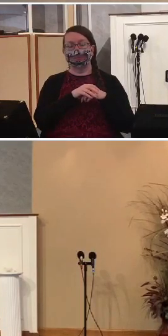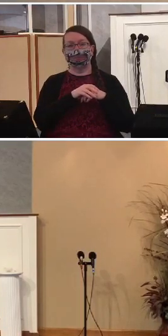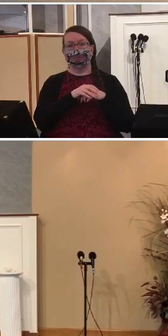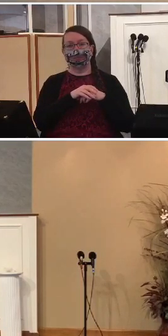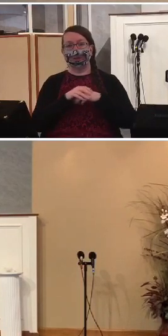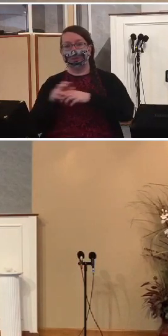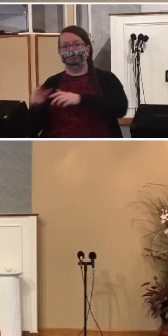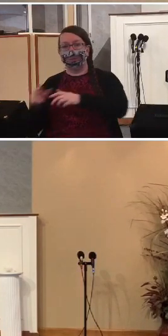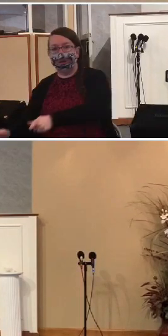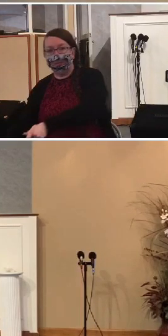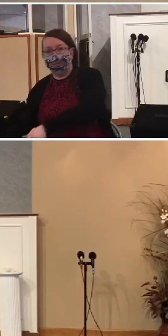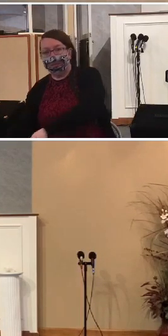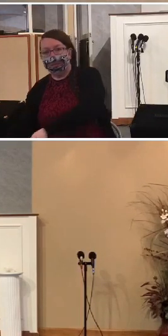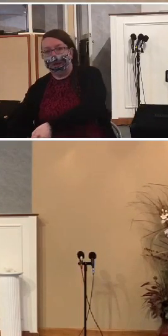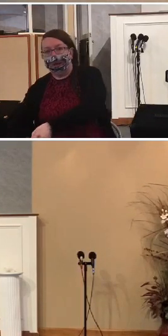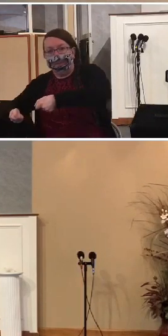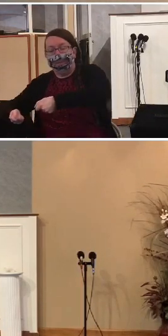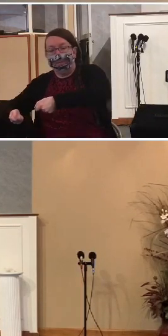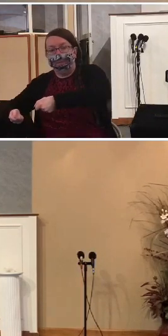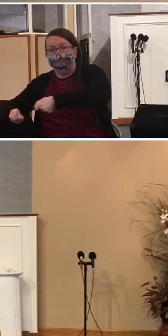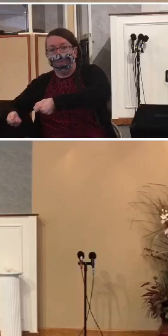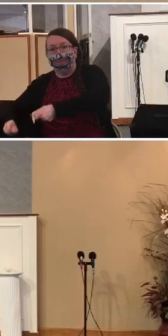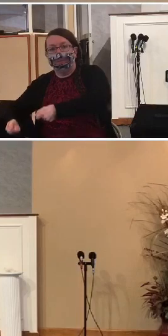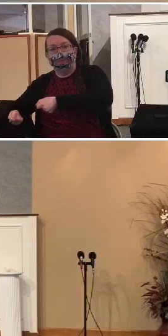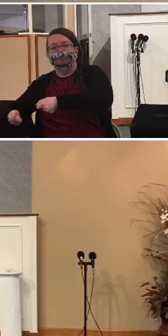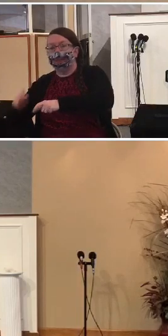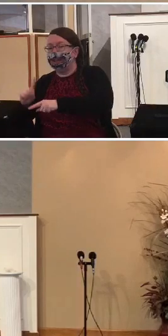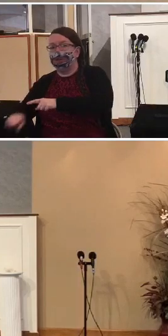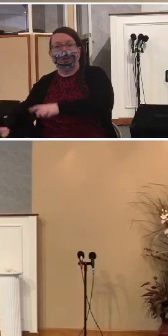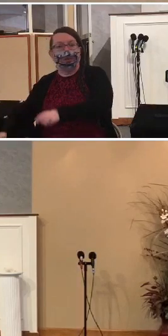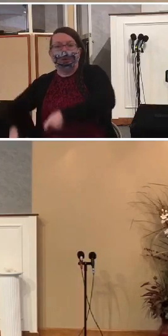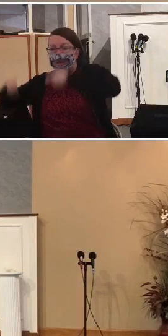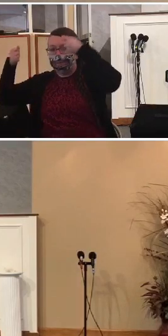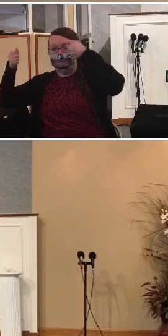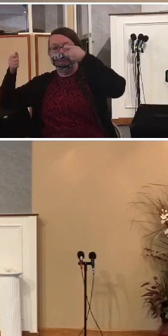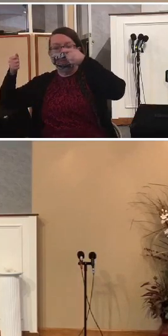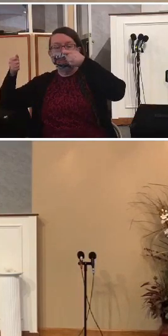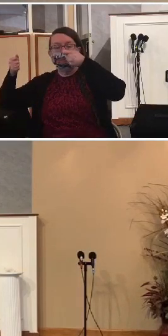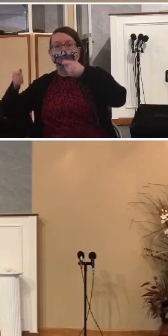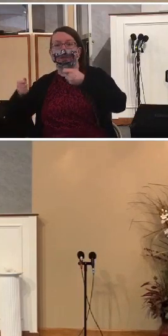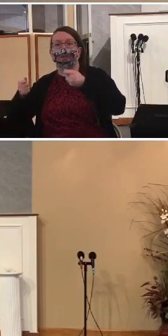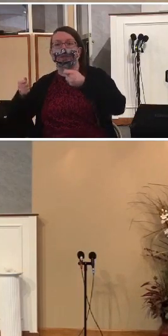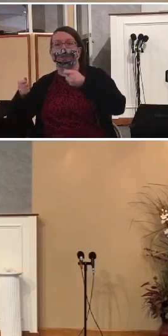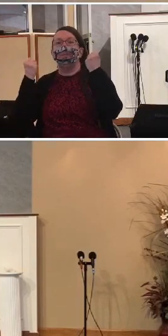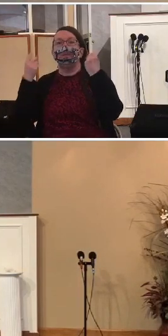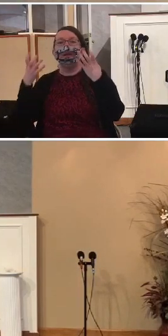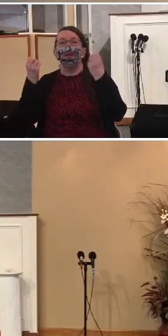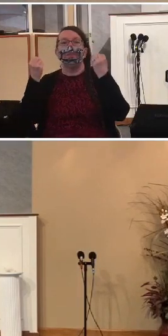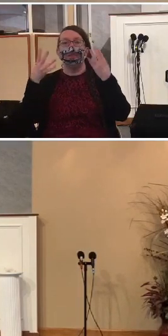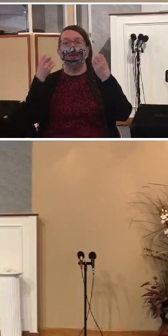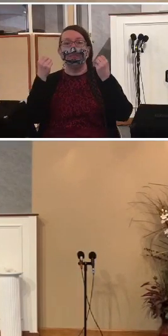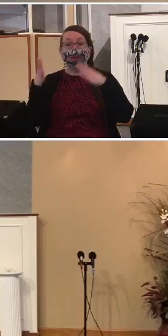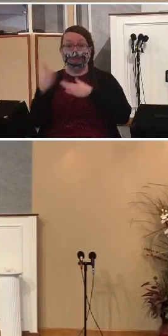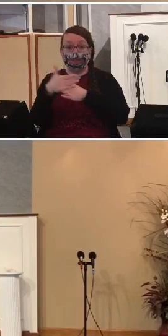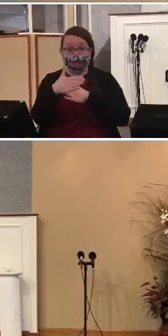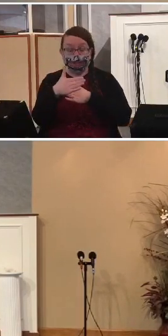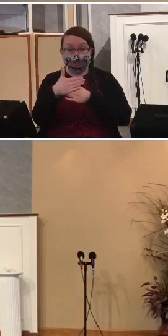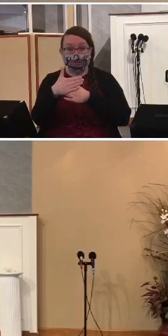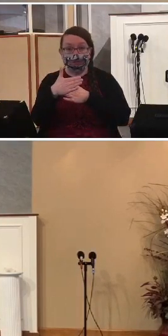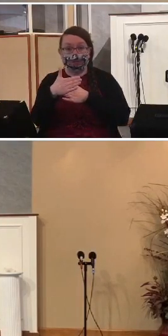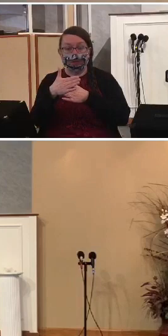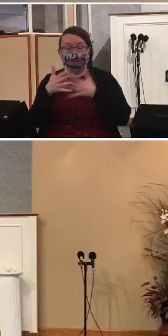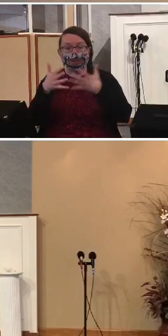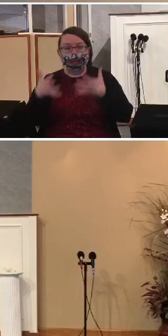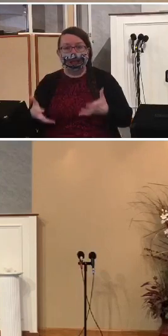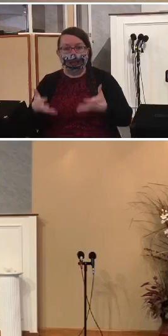Porque cuando él fue a sacar la red, no podía. Porque había tantos pescados que